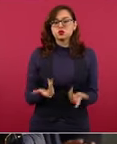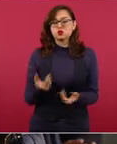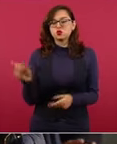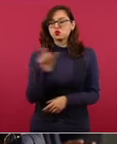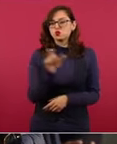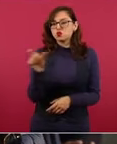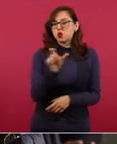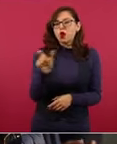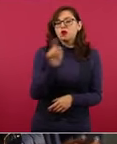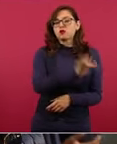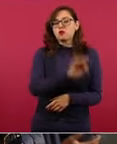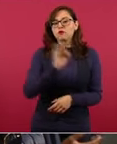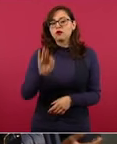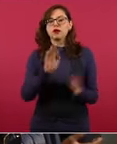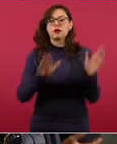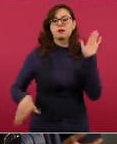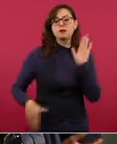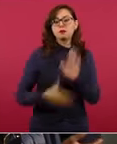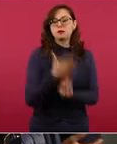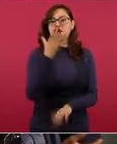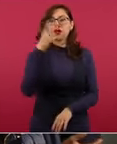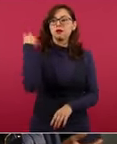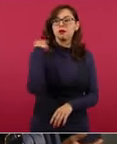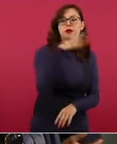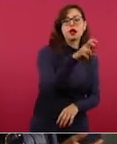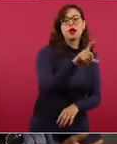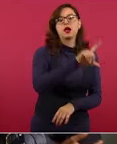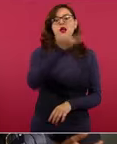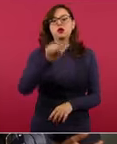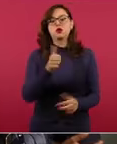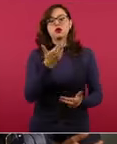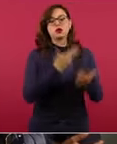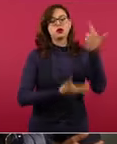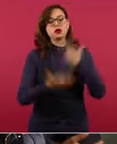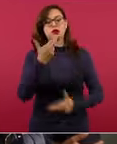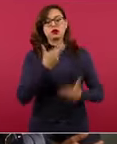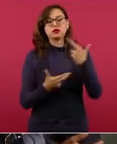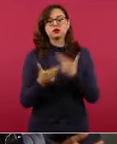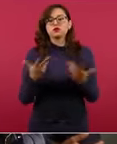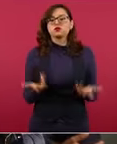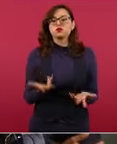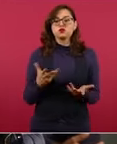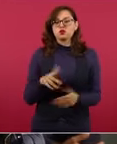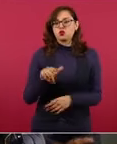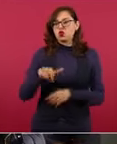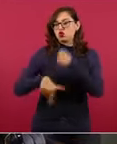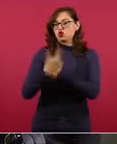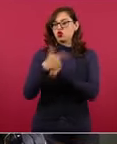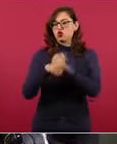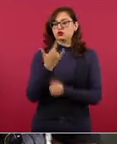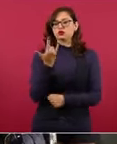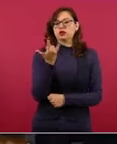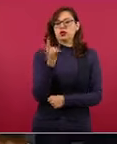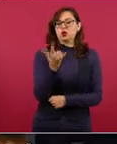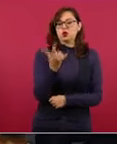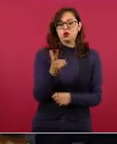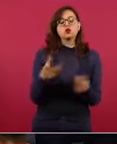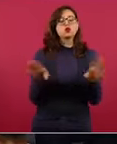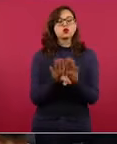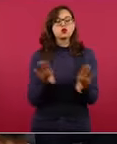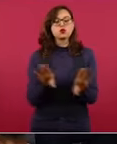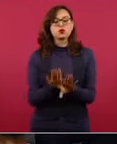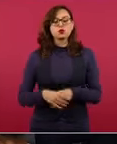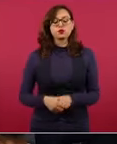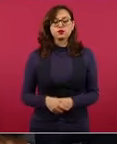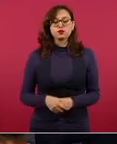va a ir a eeuu que díaz se regresa como cómo va a ser ese 12 de julio allá en esta visita bueno